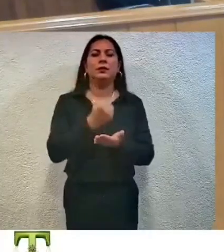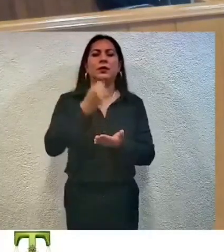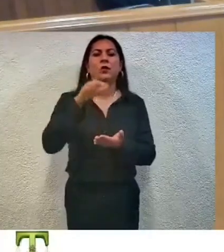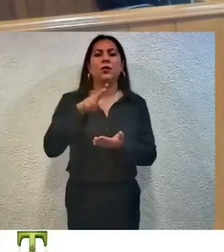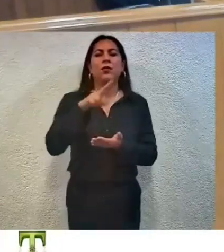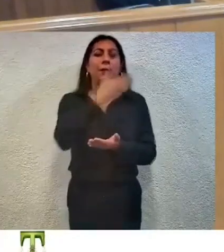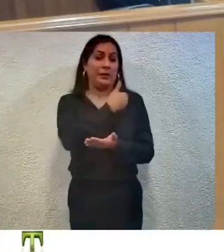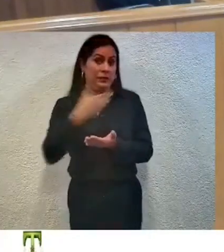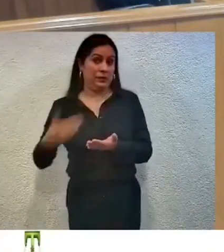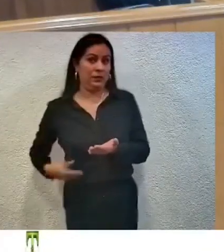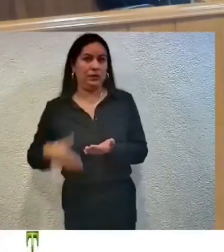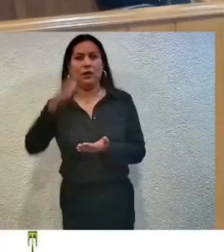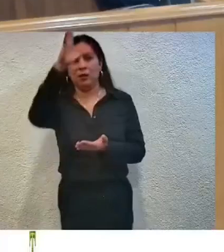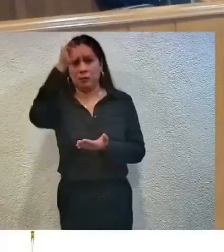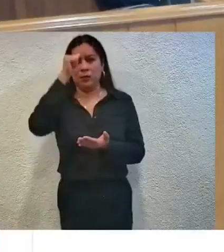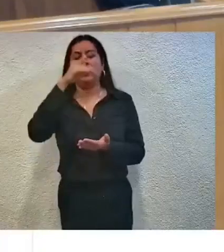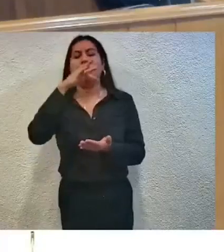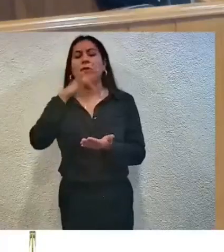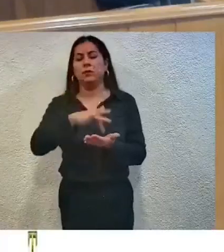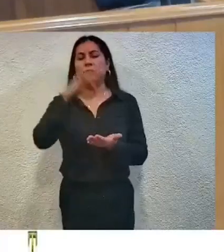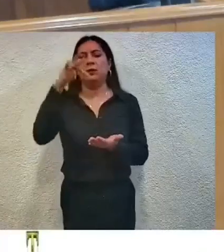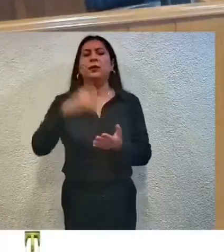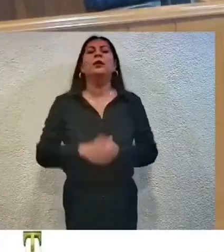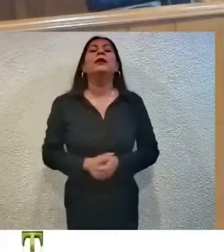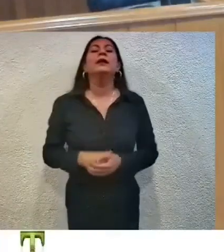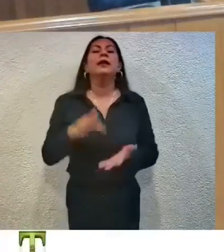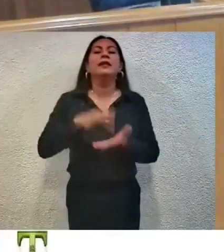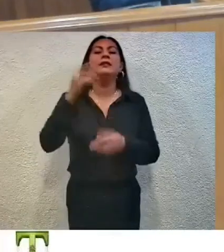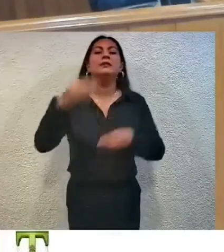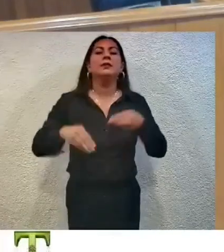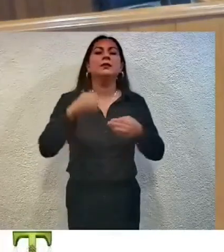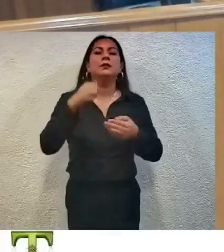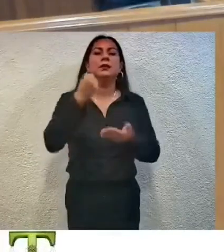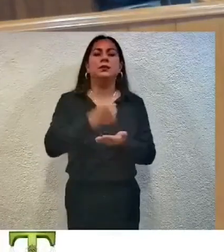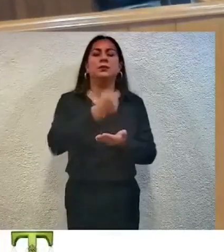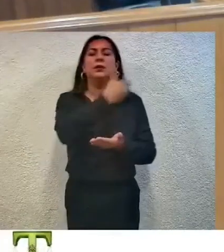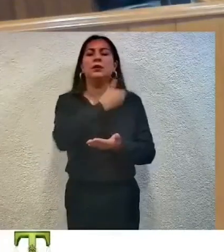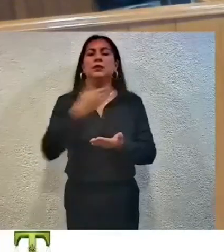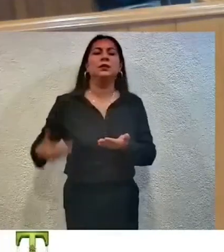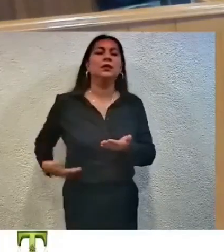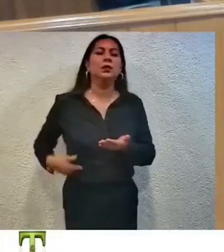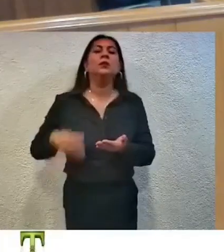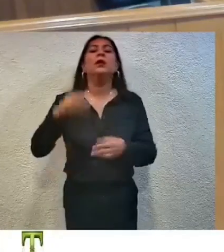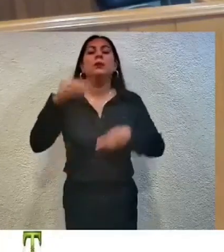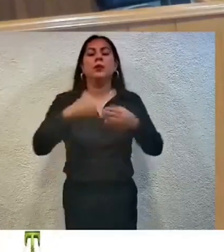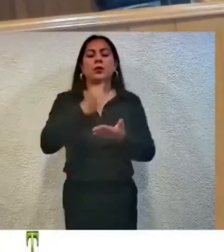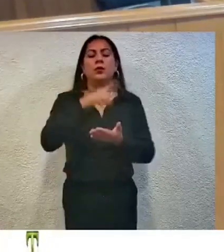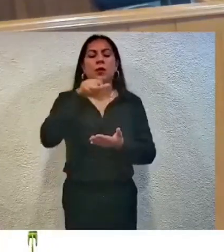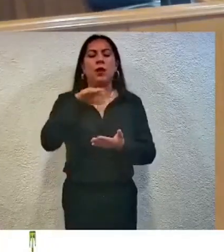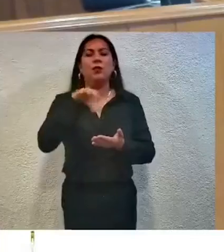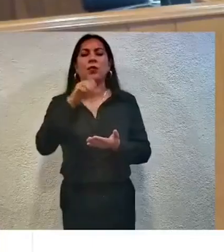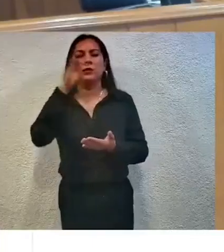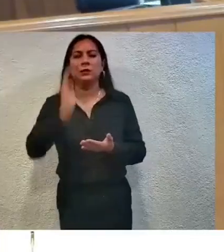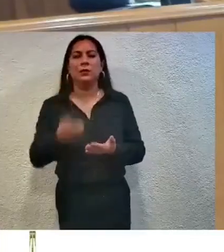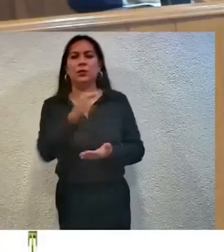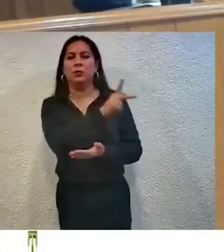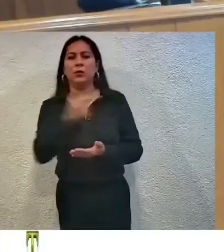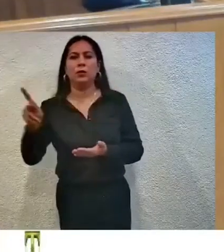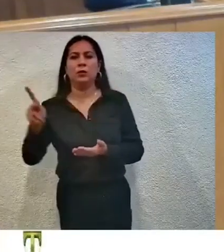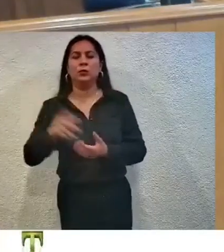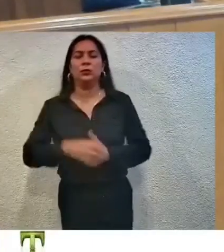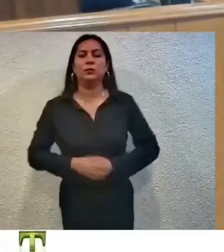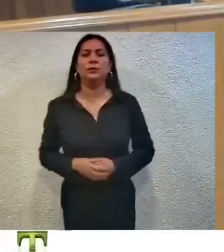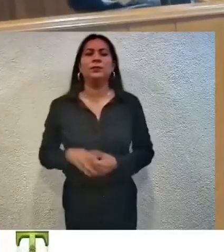Evelyn Rodríguez A Chimón. favor del proyecto. Gracias, magistrada. Magistrada presidenta, magistradas, magistrado, el proyecto de laudo fue aprobado por unanimidad de